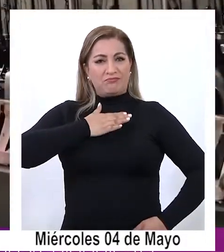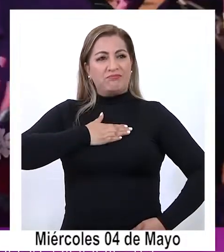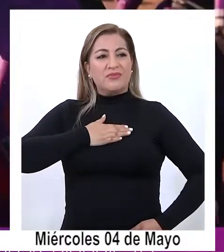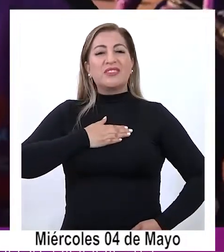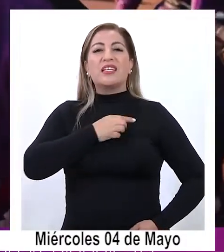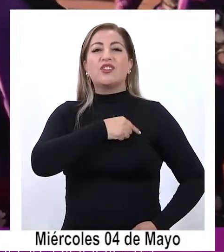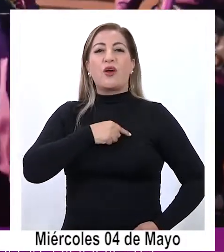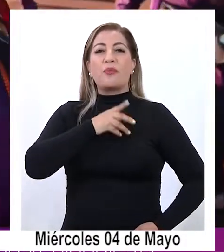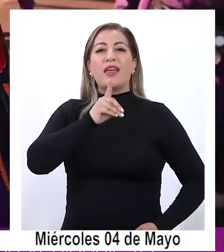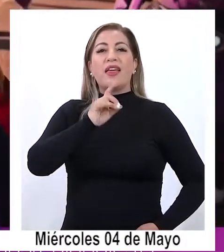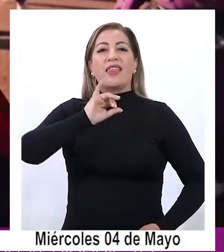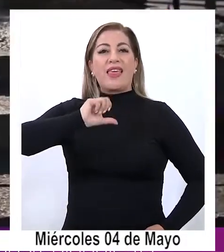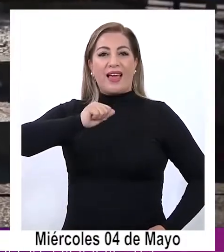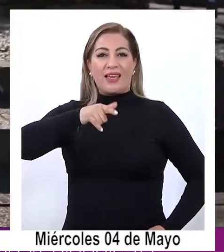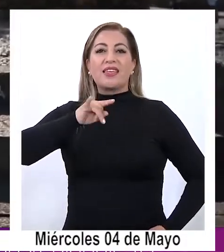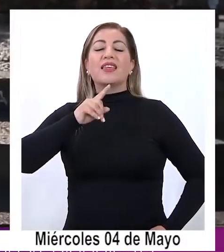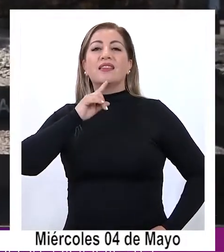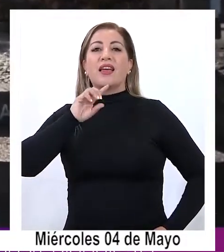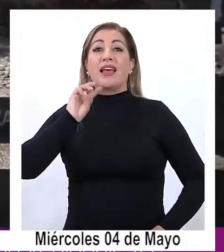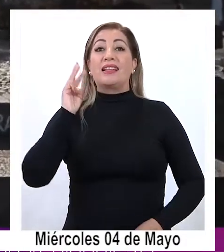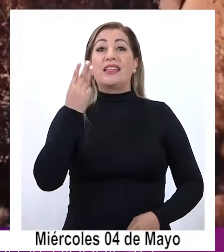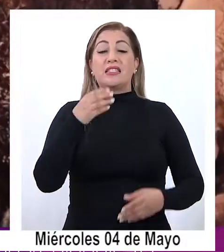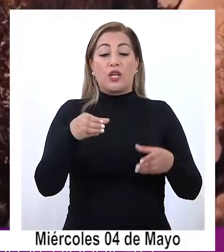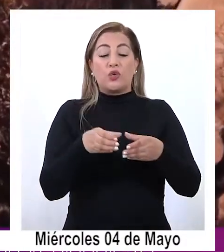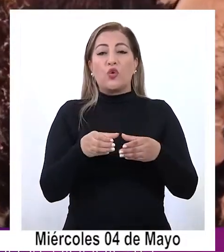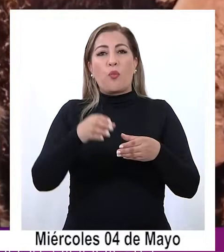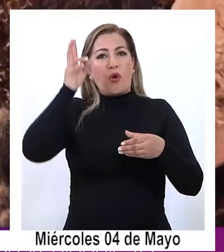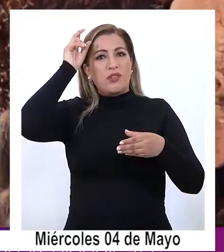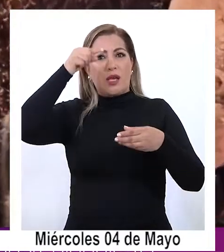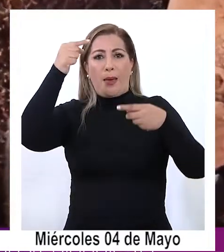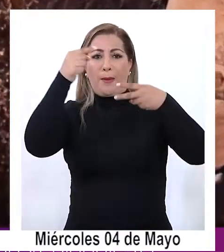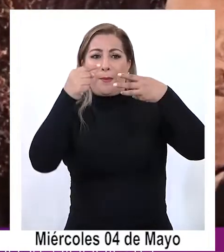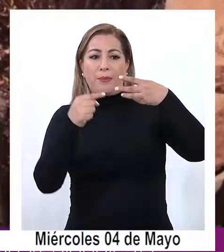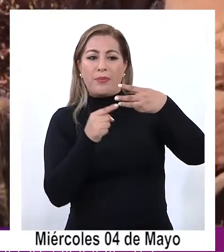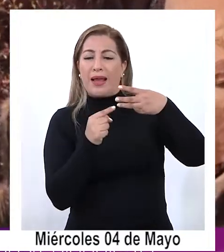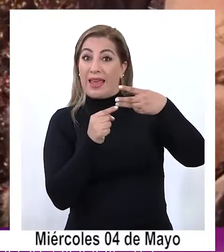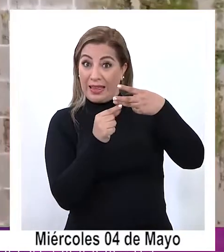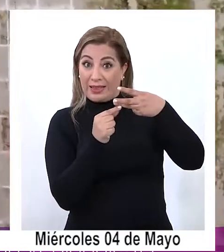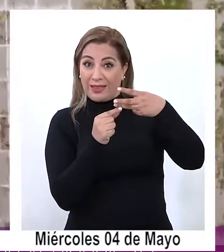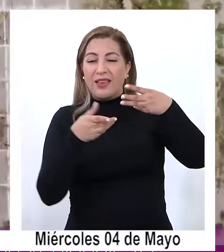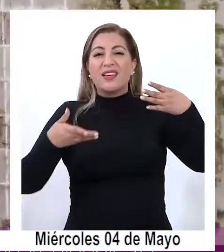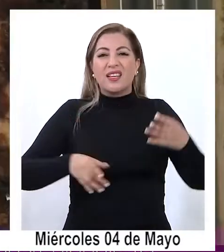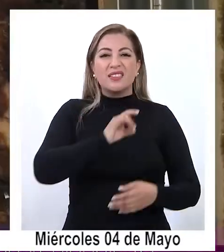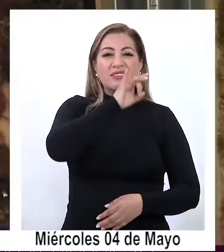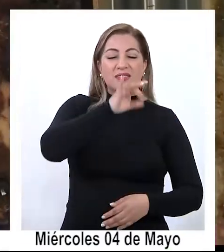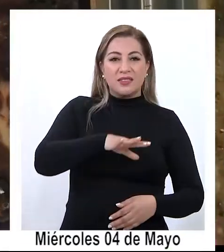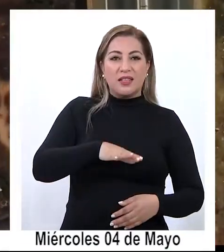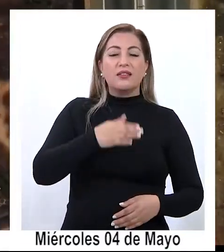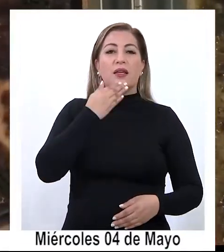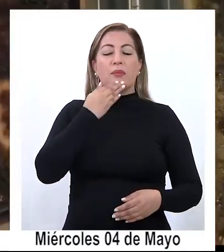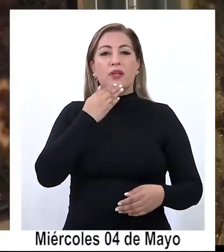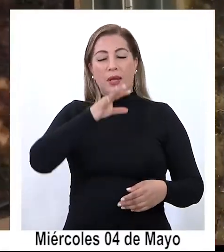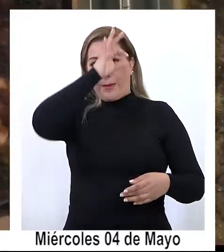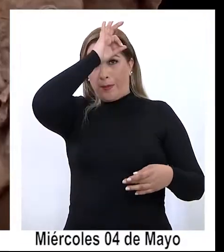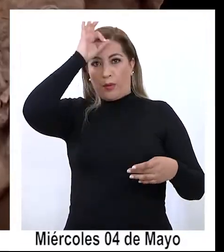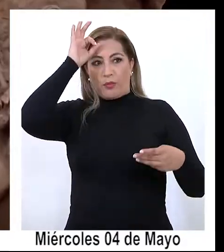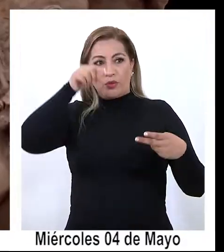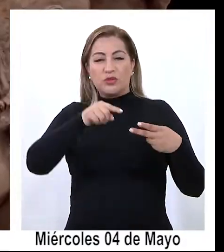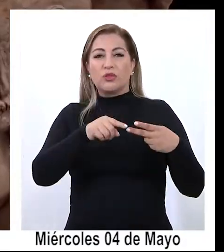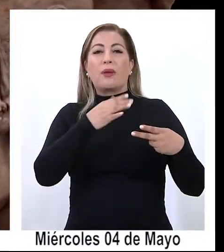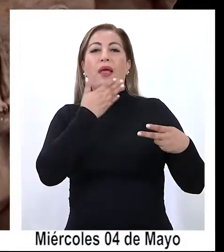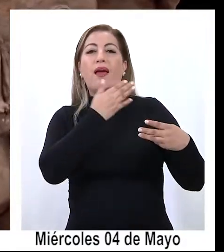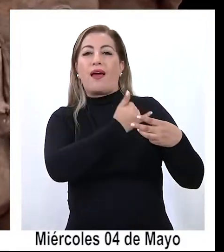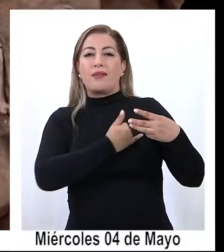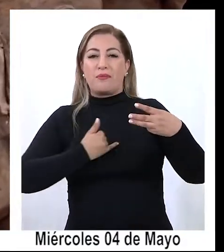como diaguitas, siendo el tercer grupo indígena más numeroso en Chile, tras los pueblos Mapuche y